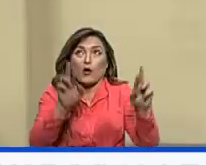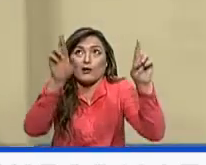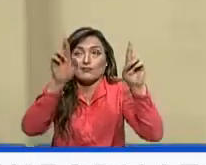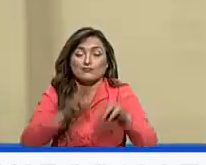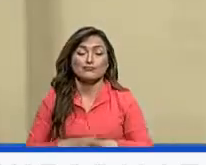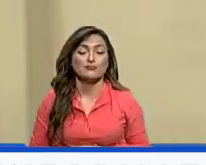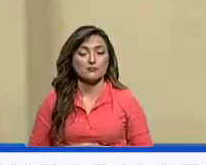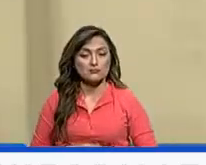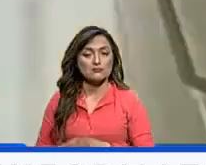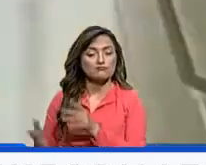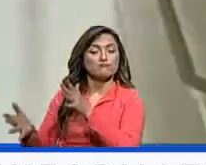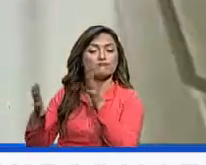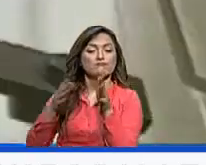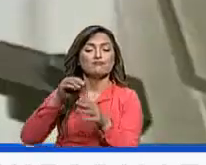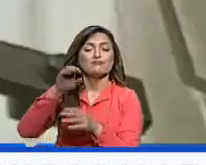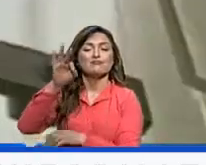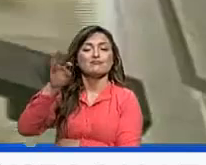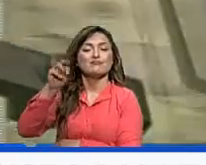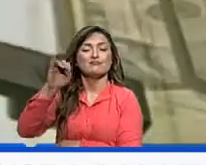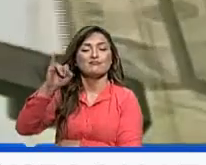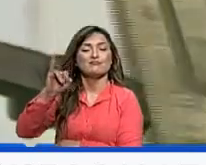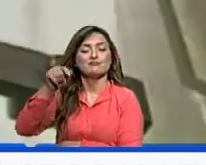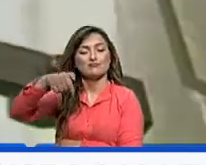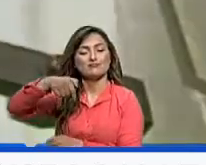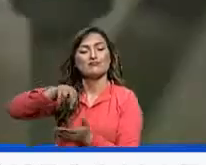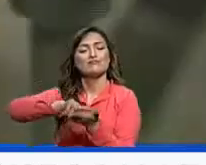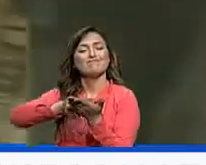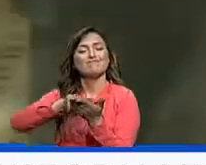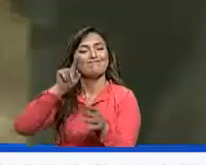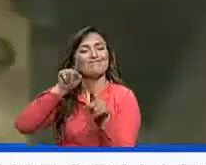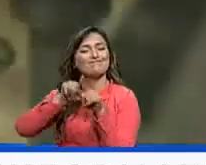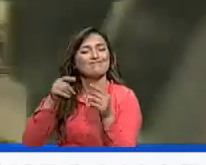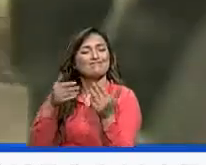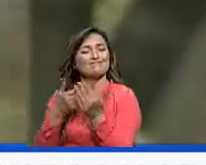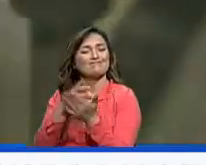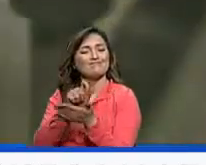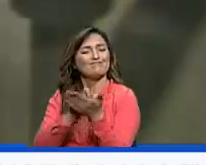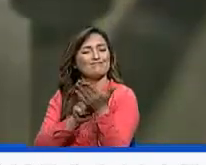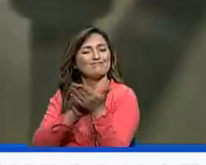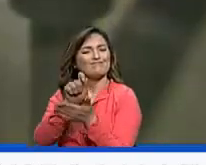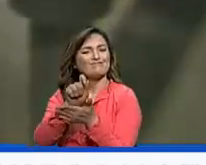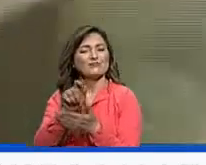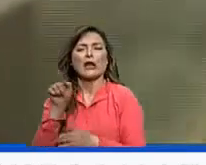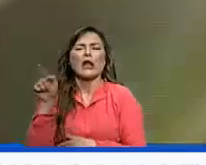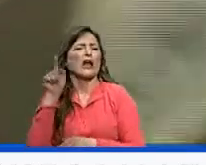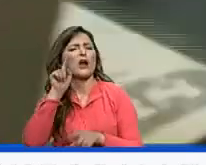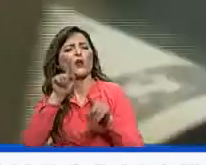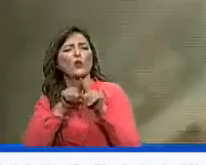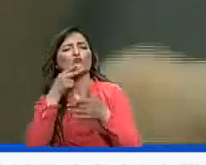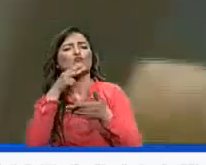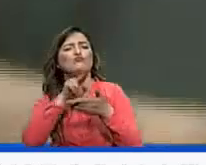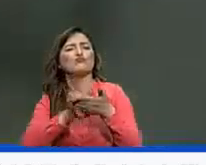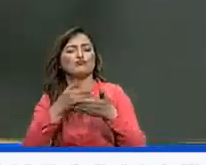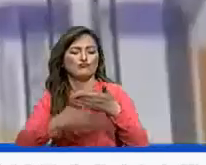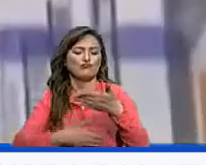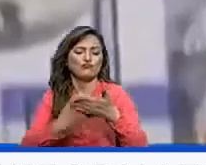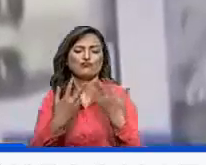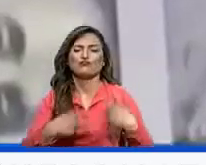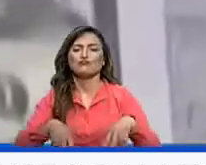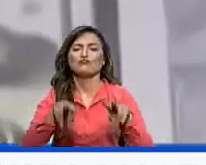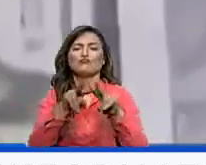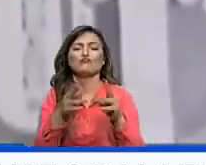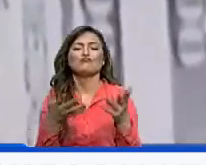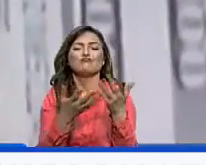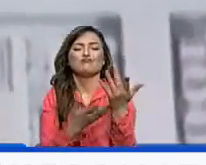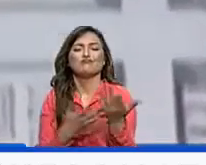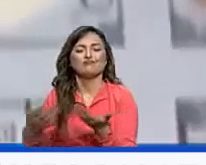el Fondo Monetario Internacional se reúne para aprobar un nuevo acuerdo. La carta de intención, donde seguramente se encontrarán montos referentes a lo